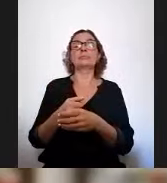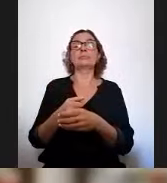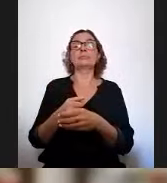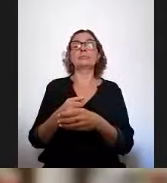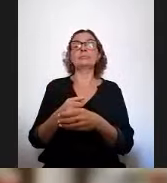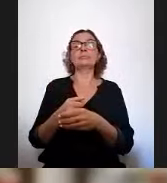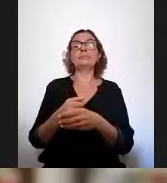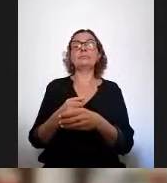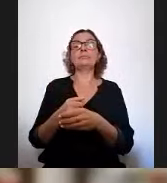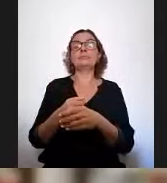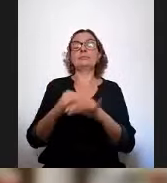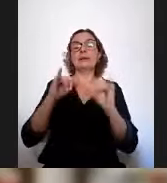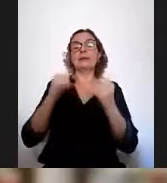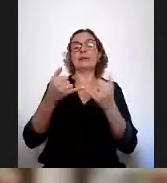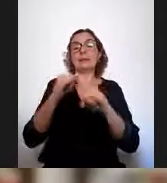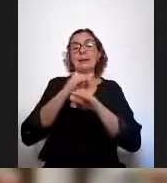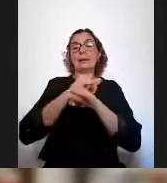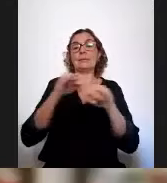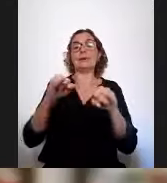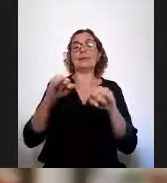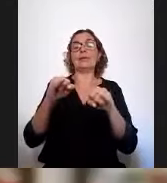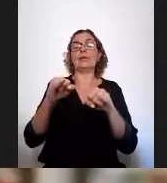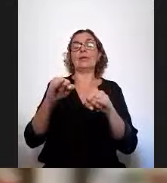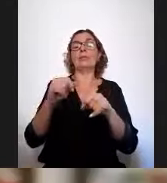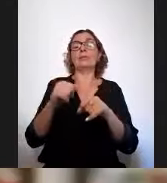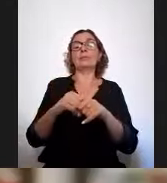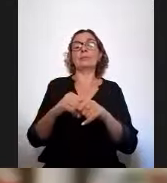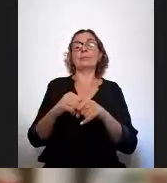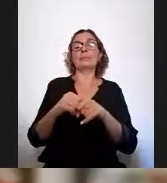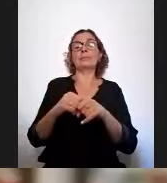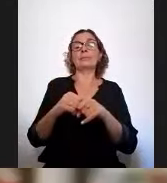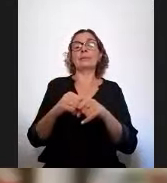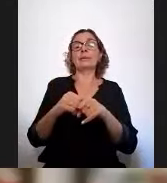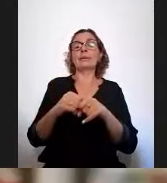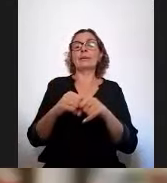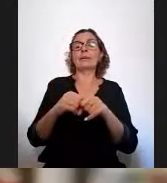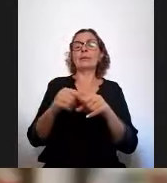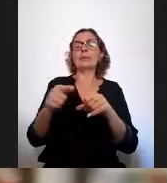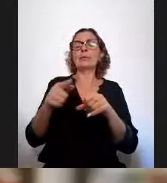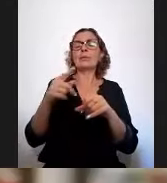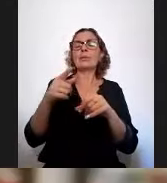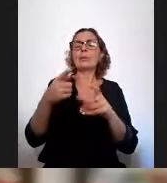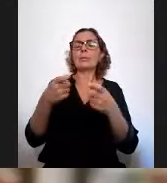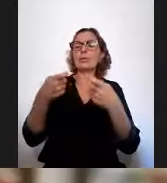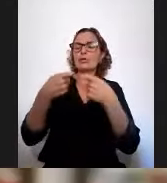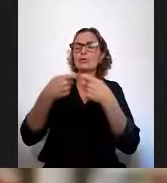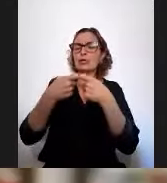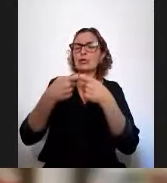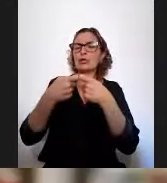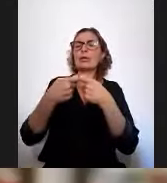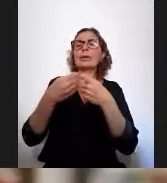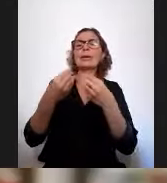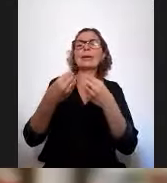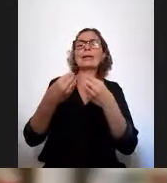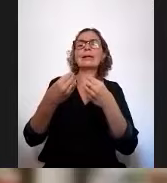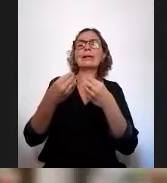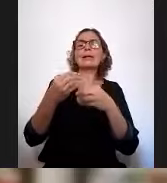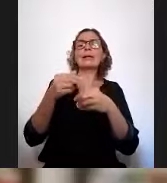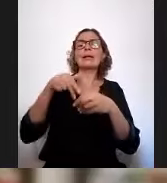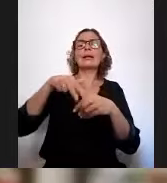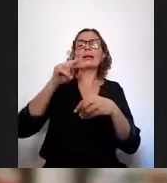Ya para ir terminando, realiza networking con socios claves. ¿Qué es networking?